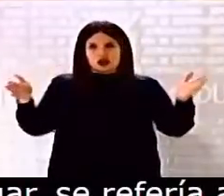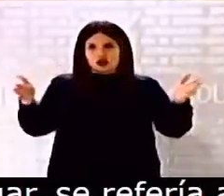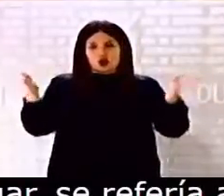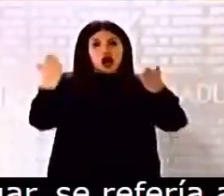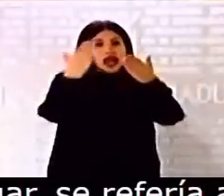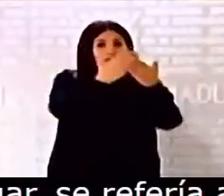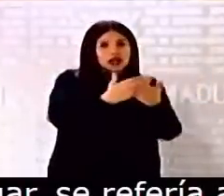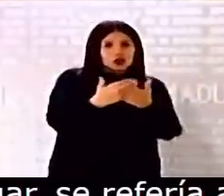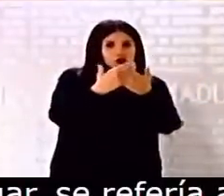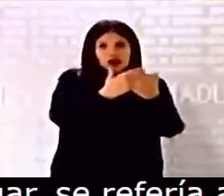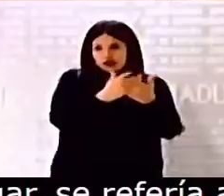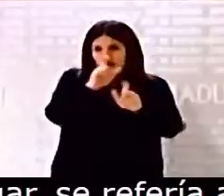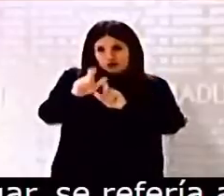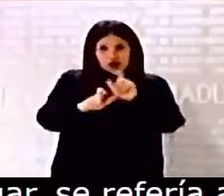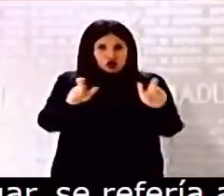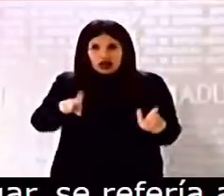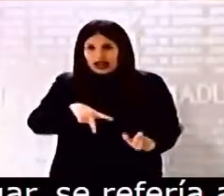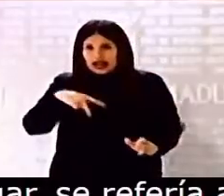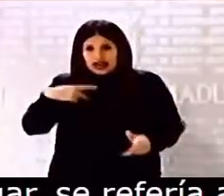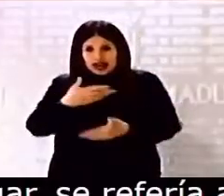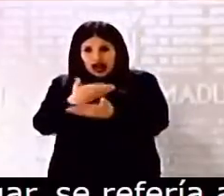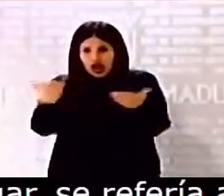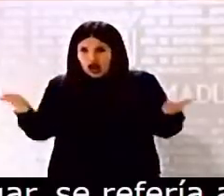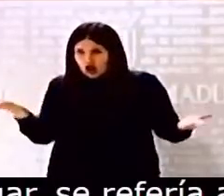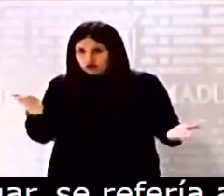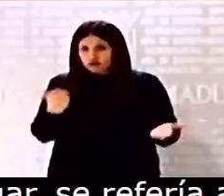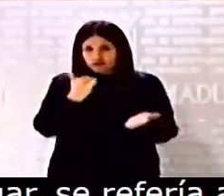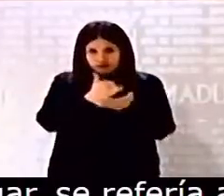estudiantes y para la población general.